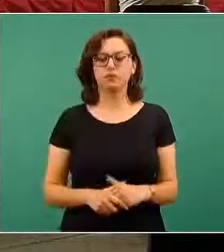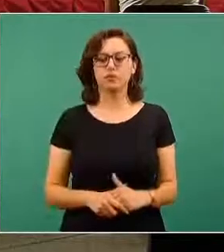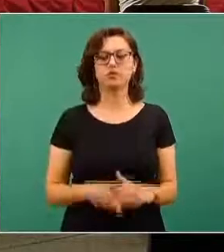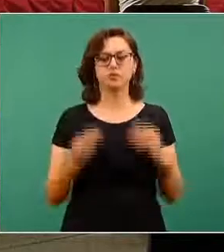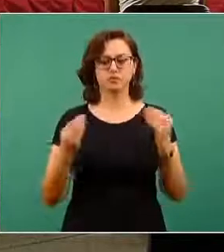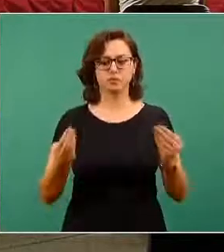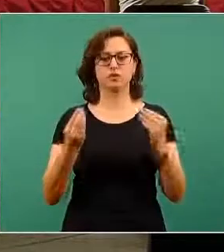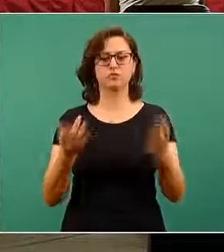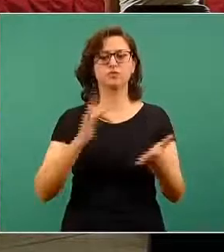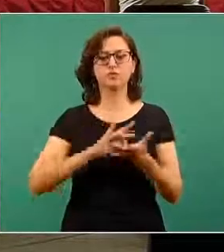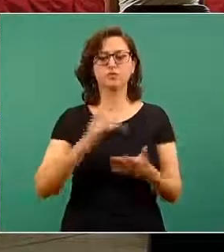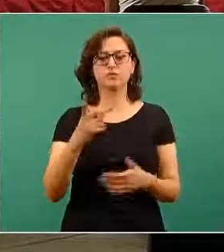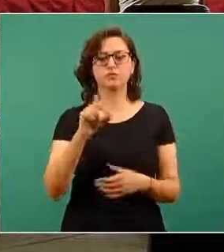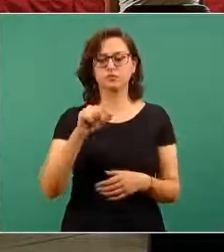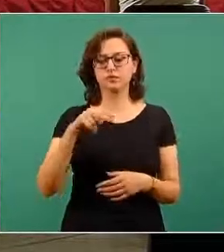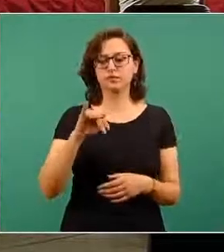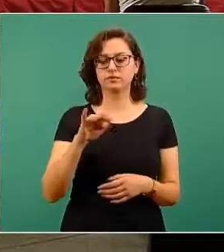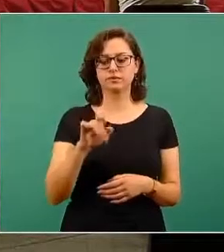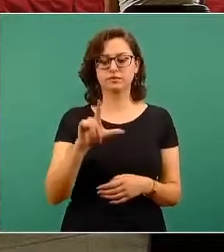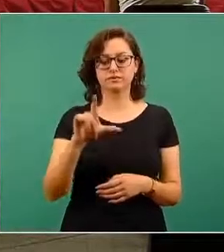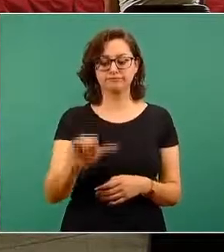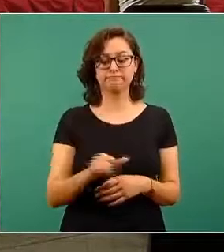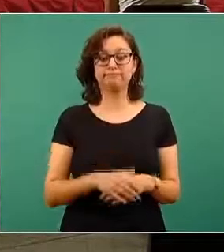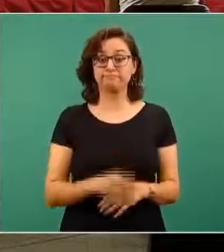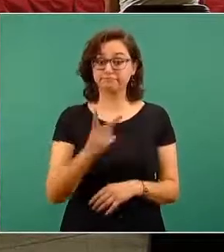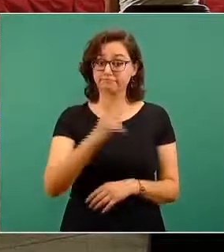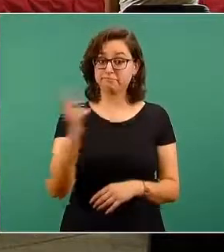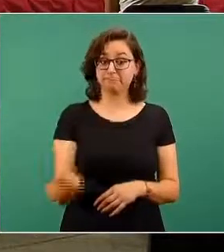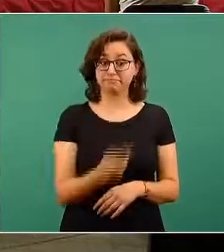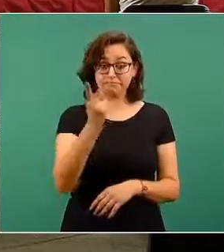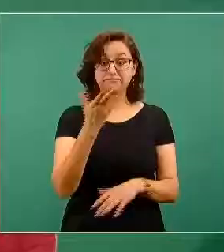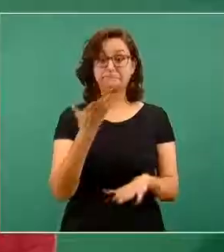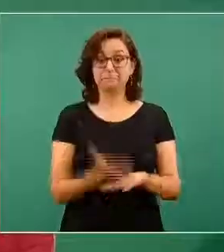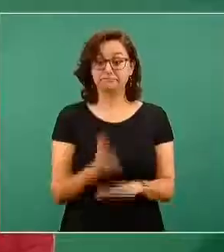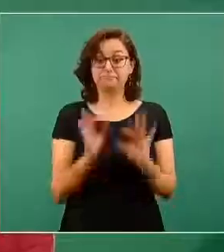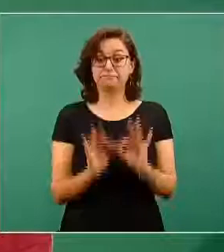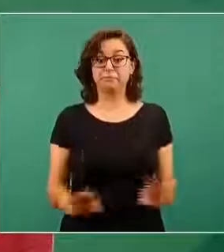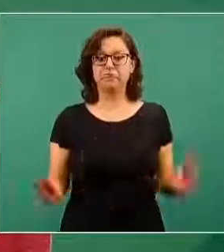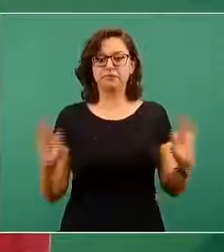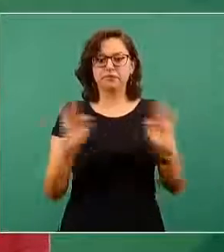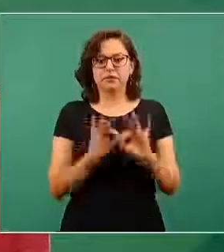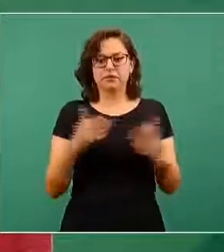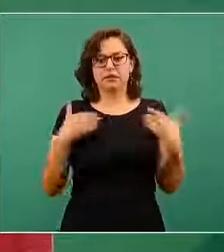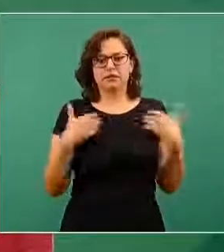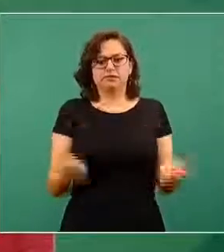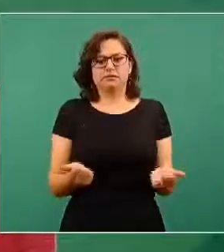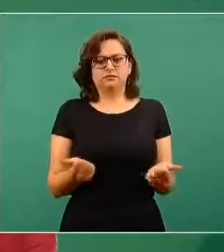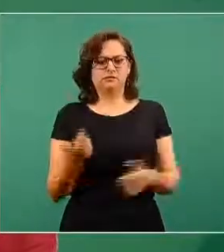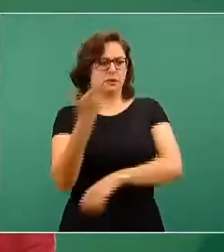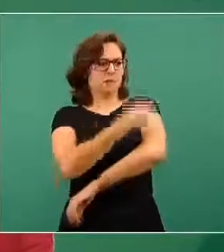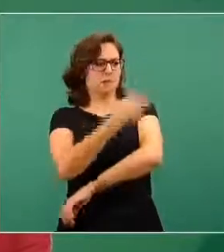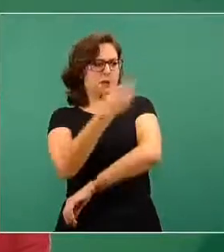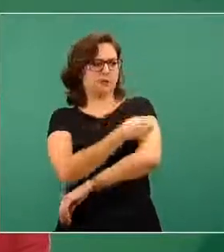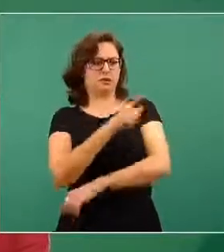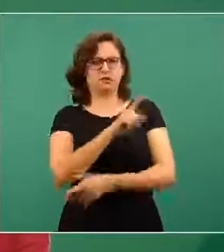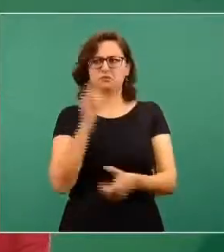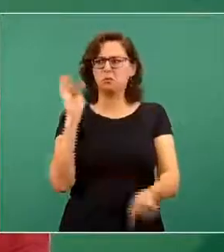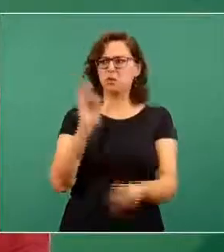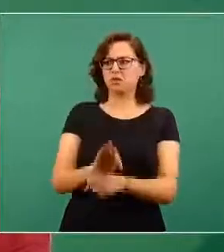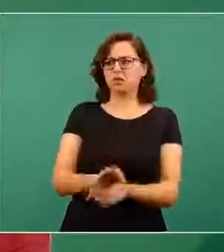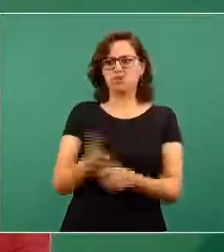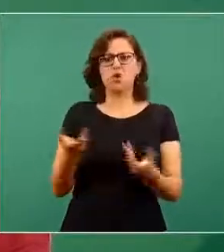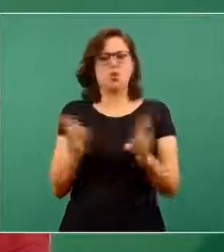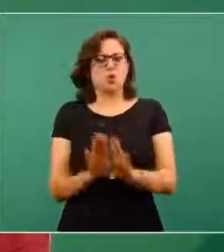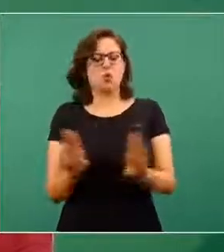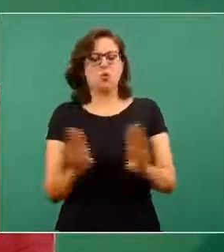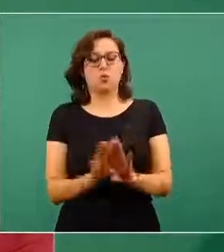de pie de página. Efectivamente, esa es una pregunta que es relevante para la población, saber qué se espera de las vacunas. Es